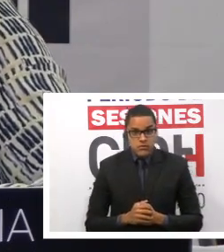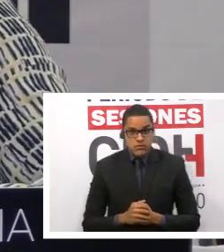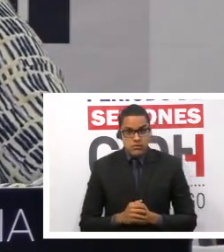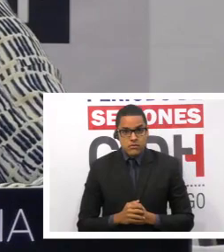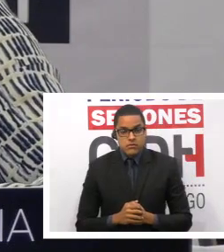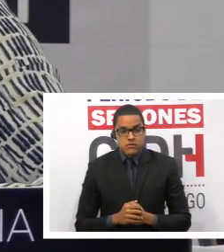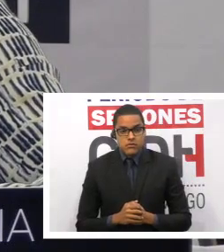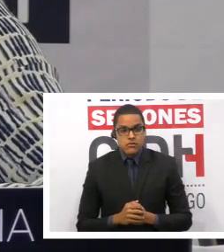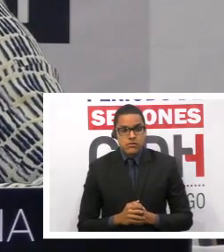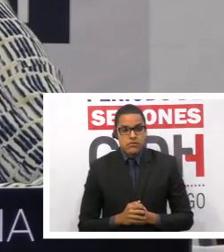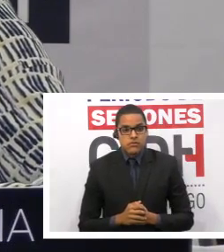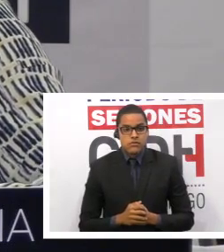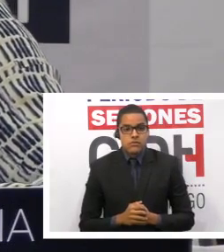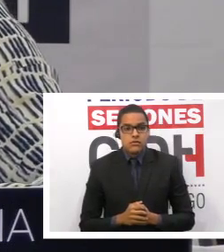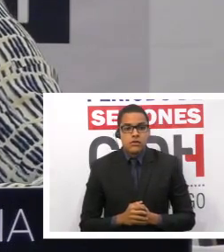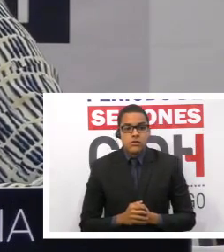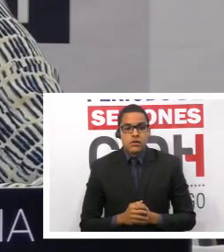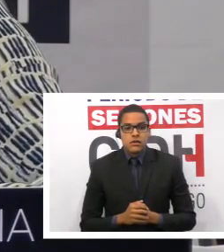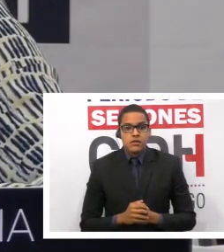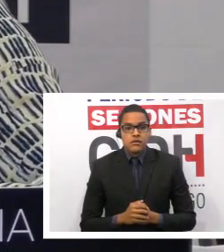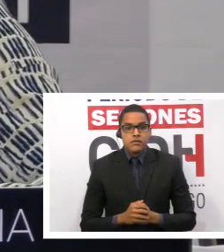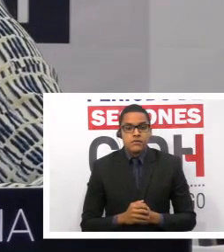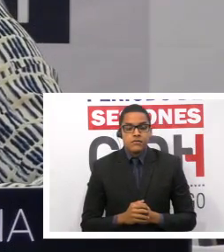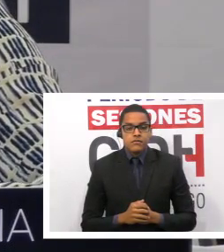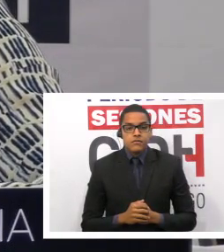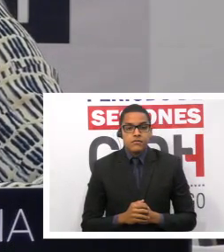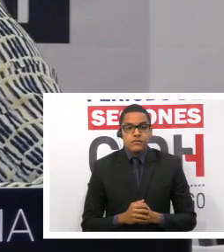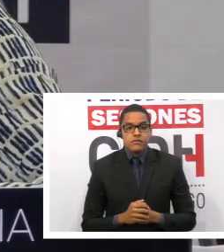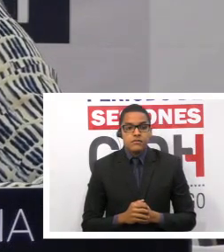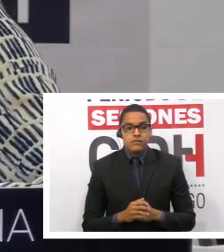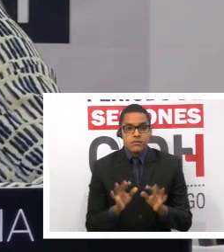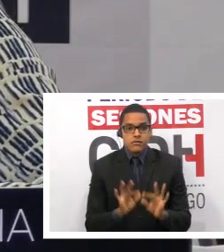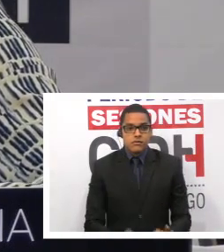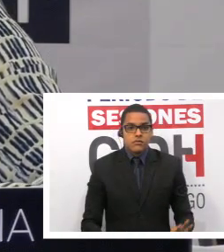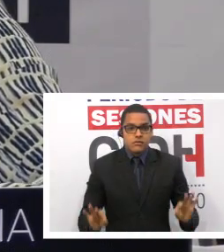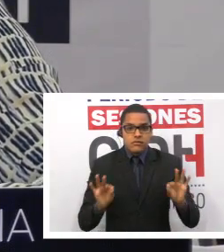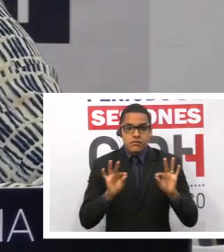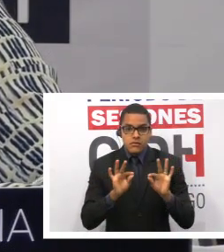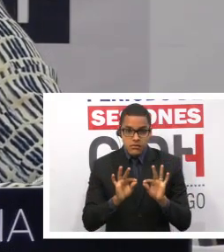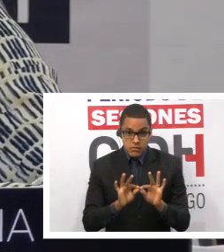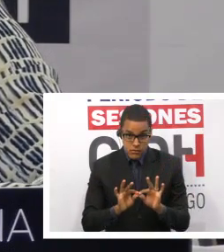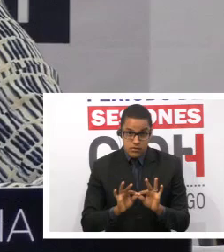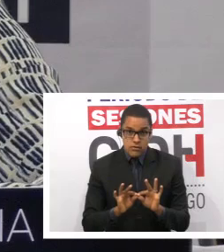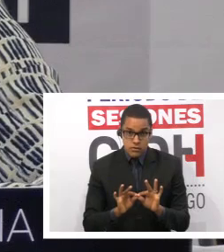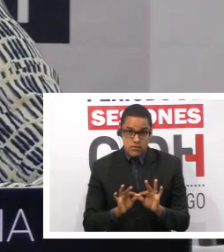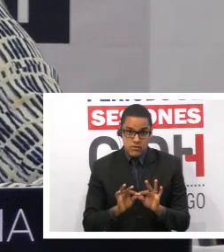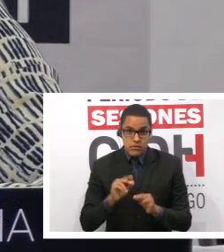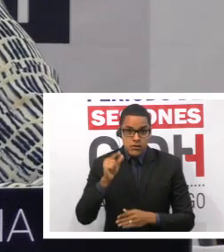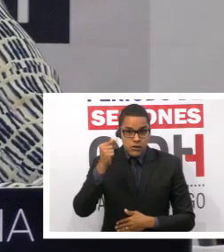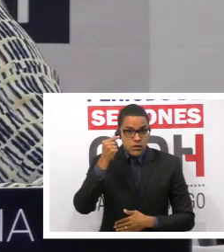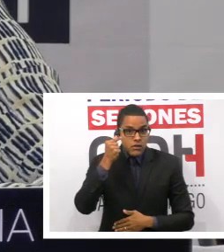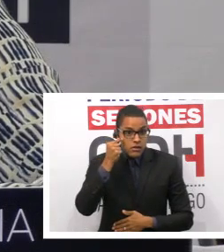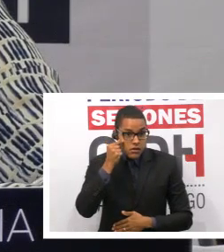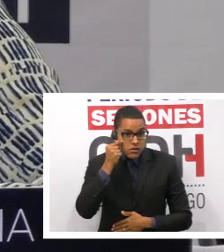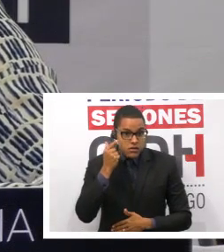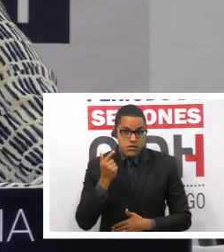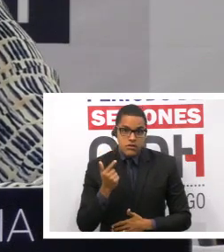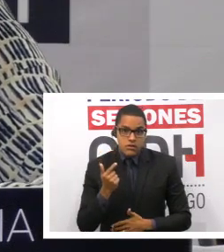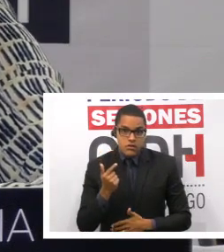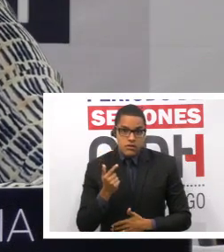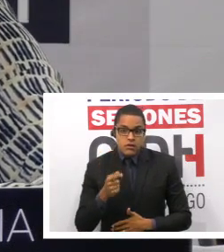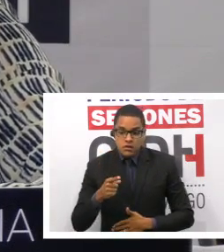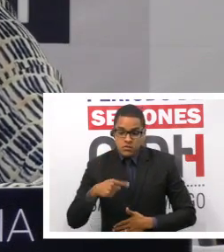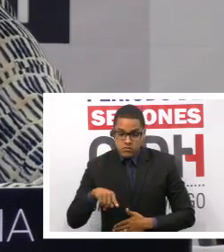entonces sería muy importante para el sistema me parece para impulsar esta demanda a tener